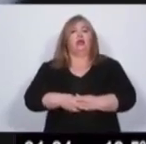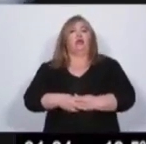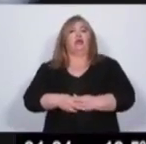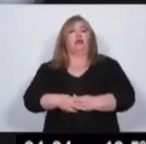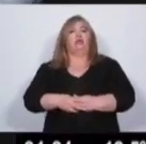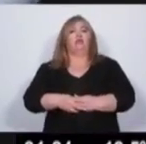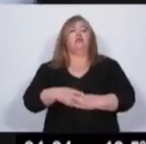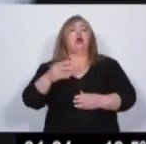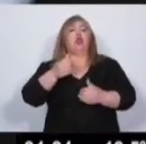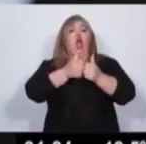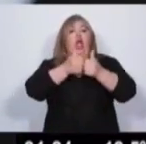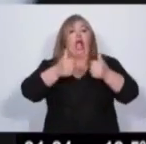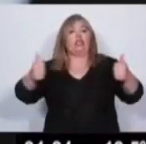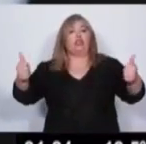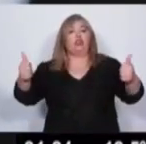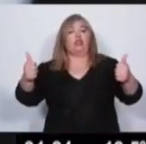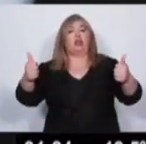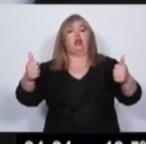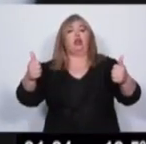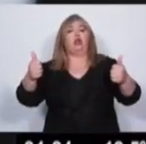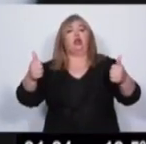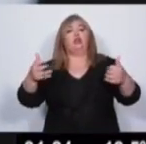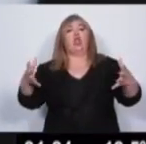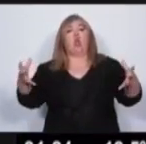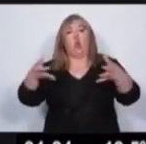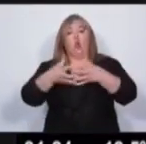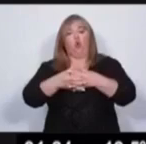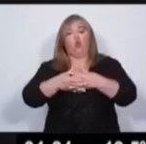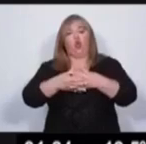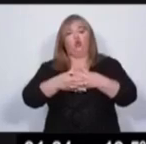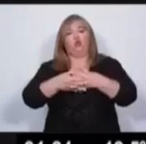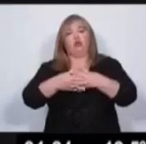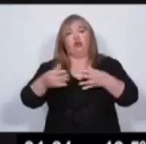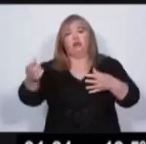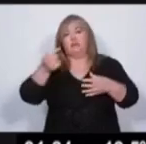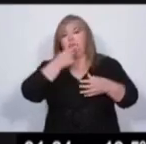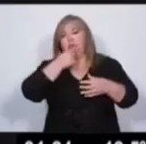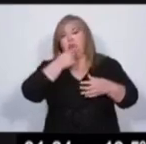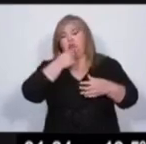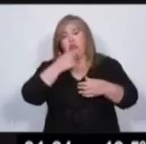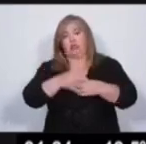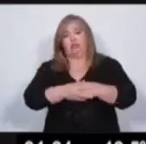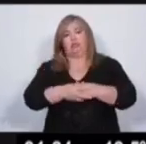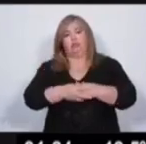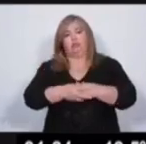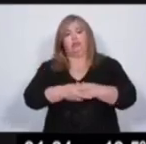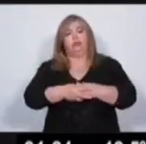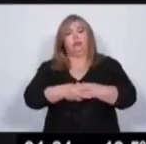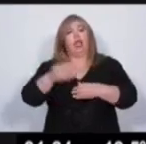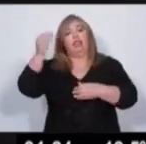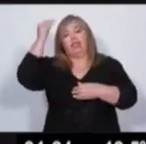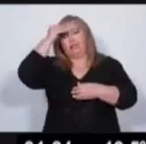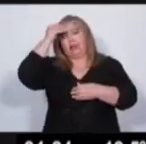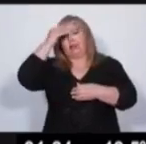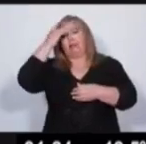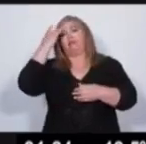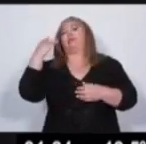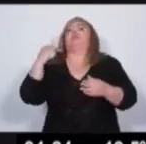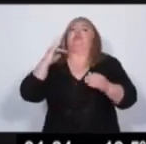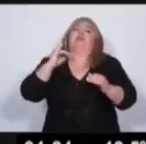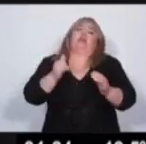de el candidato de la unión mendocina Omar de marchi bueno se resuelve con más presupuesto no hay mucha